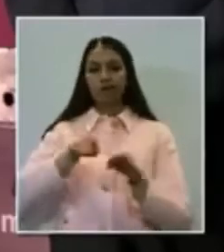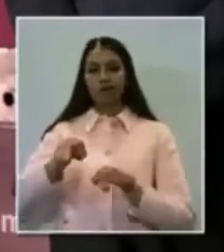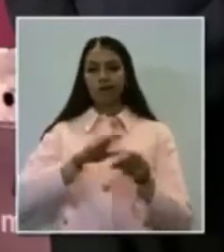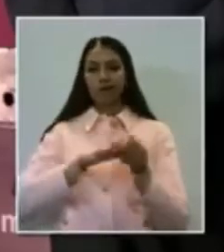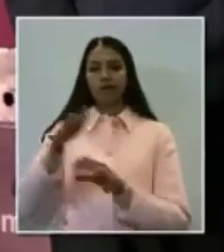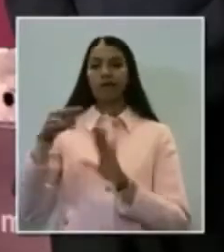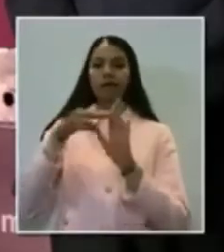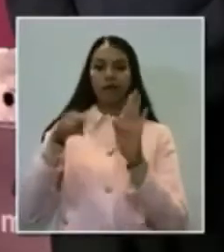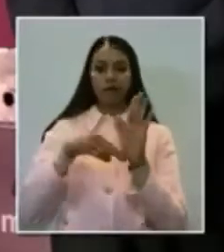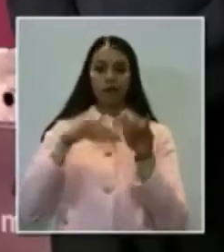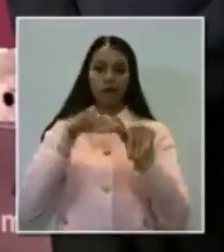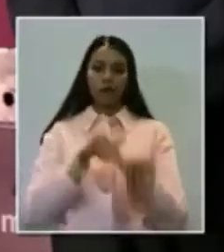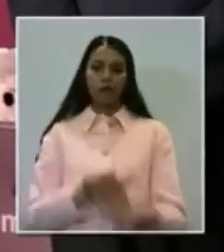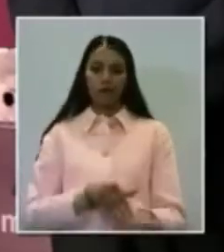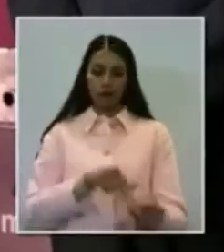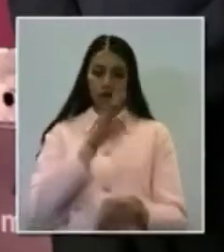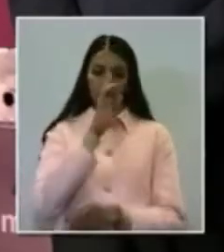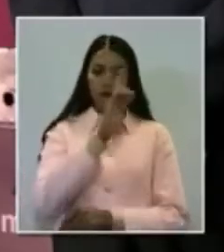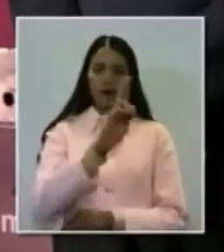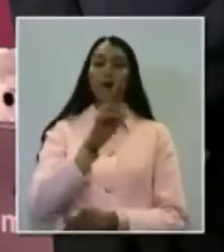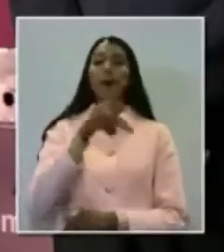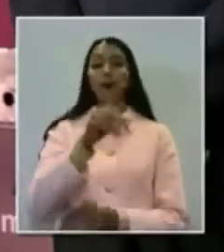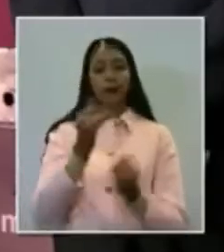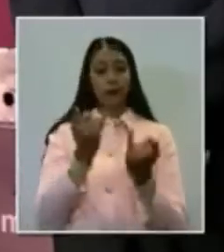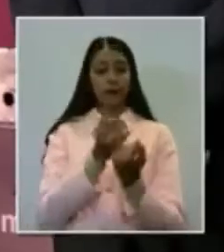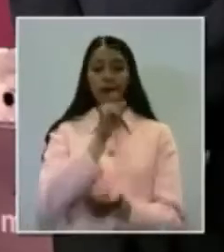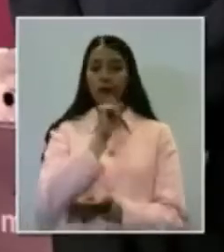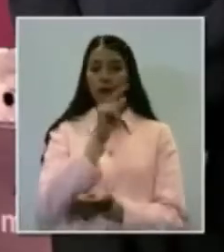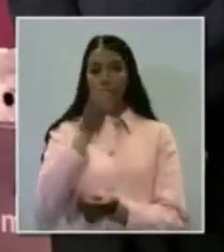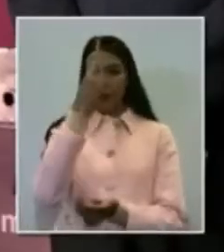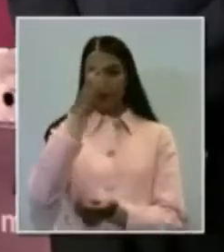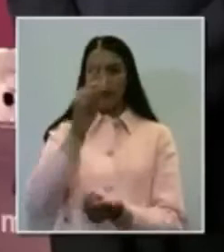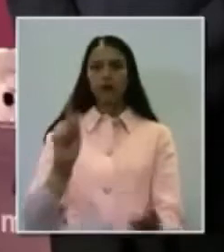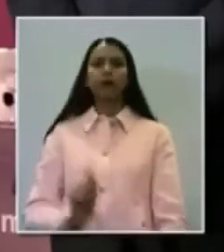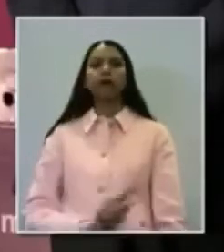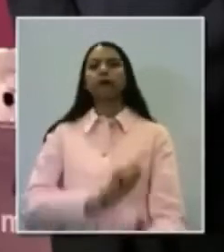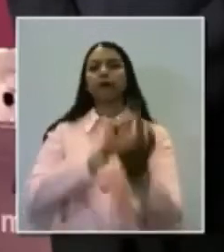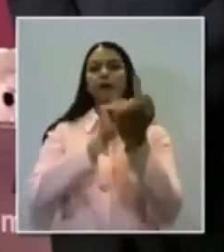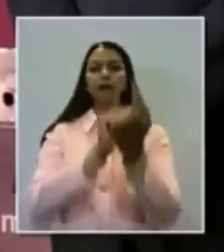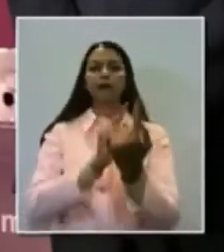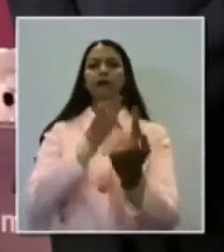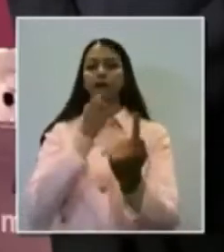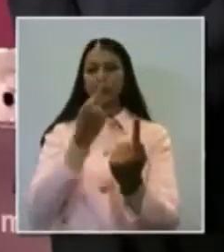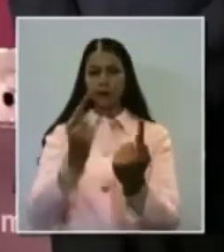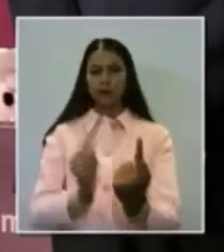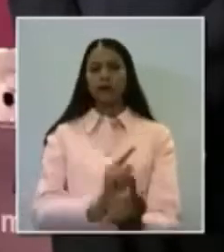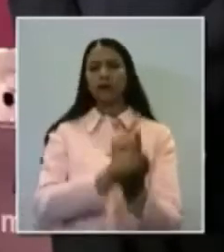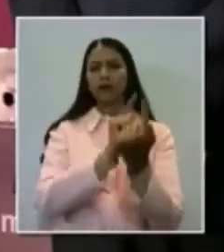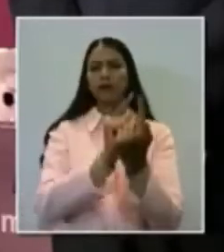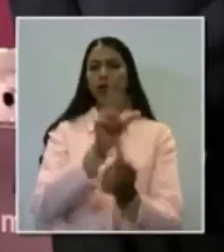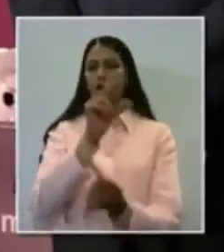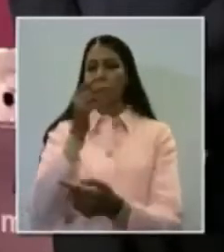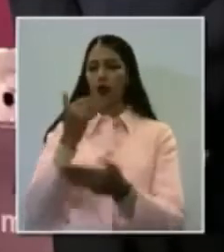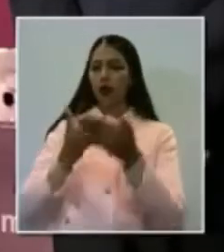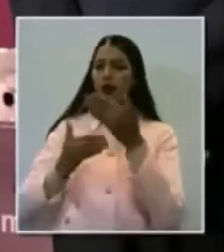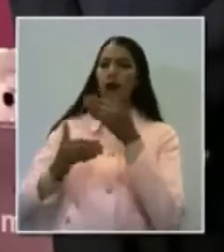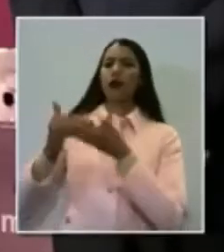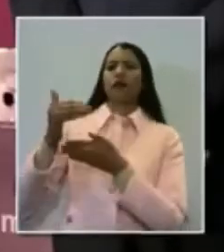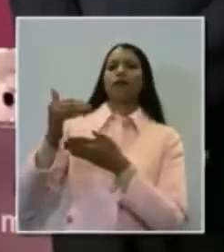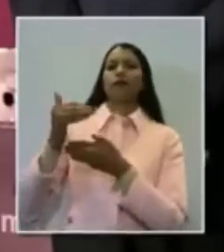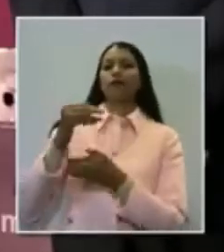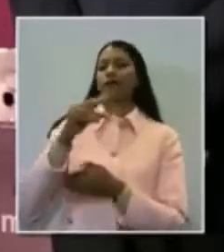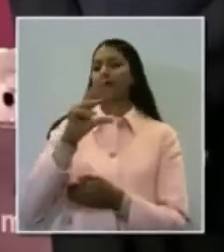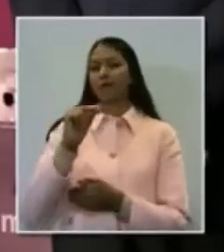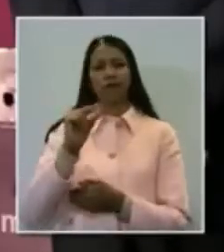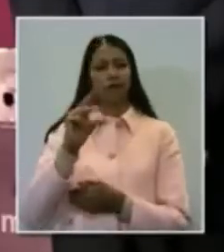norma, pero también es para decir de frente que no vamos a dar un paso atrás, no a